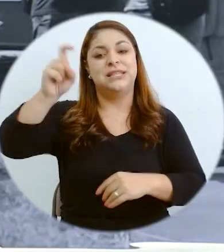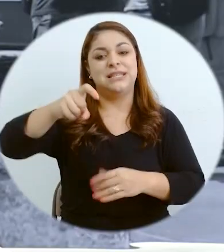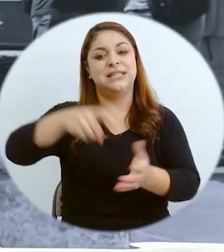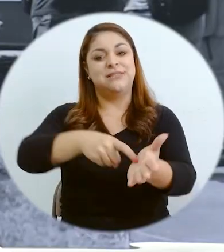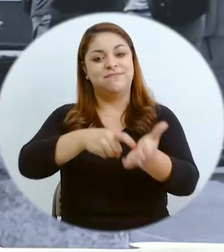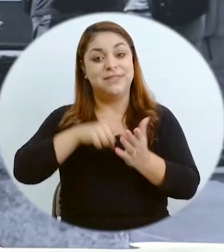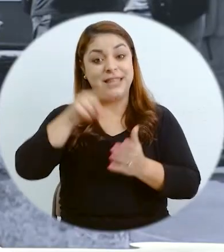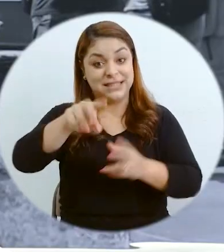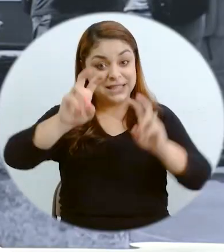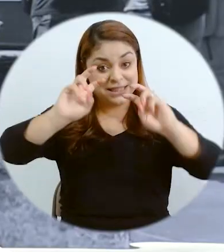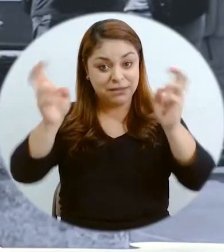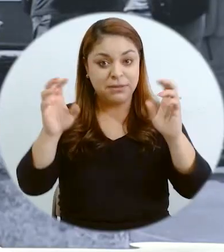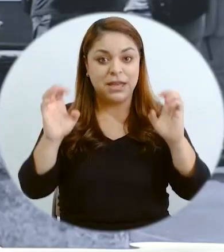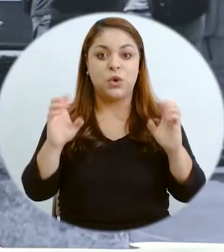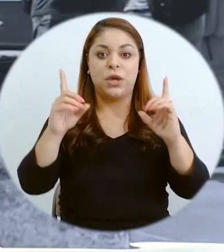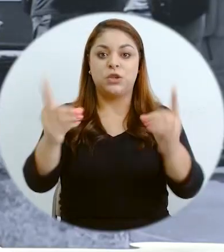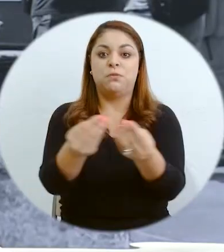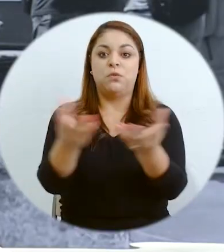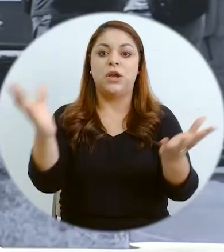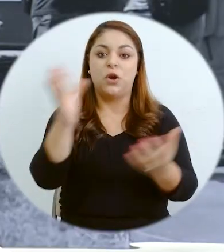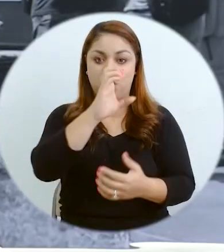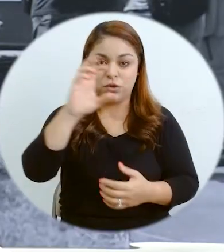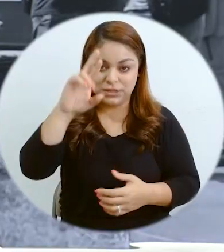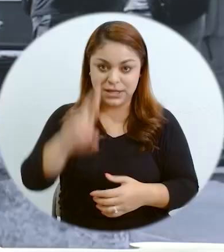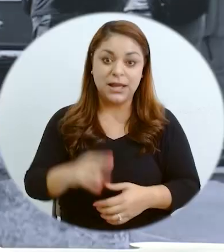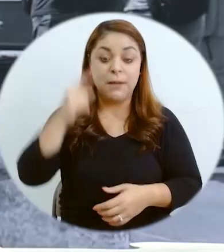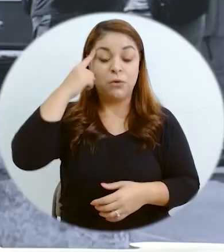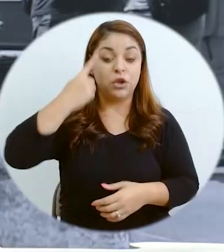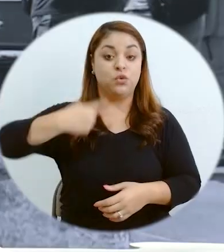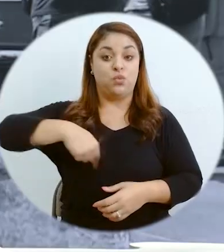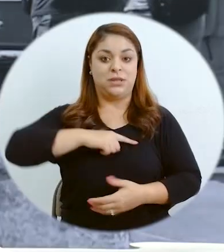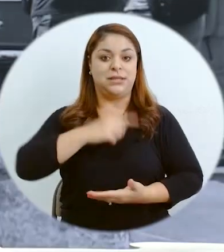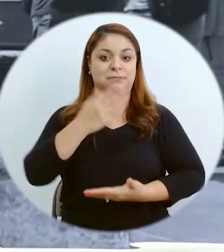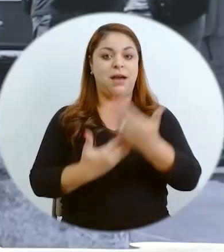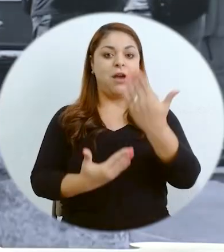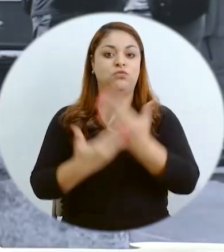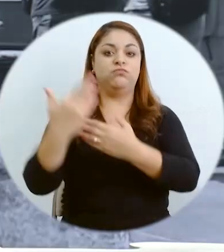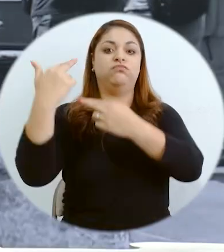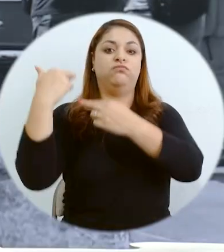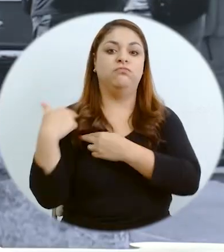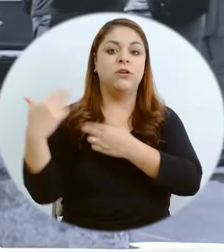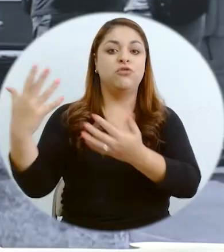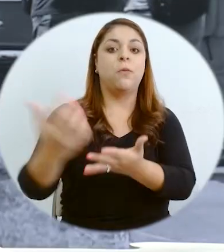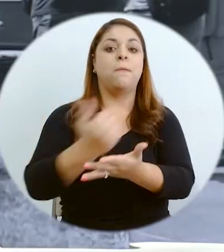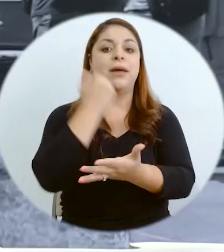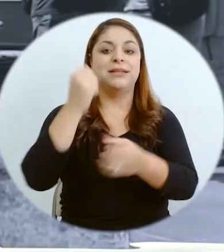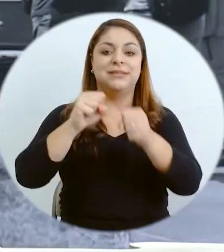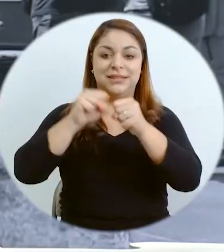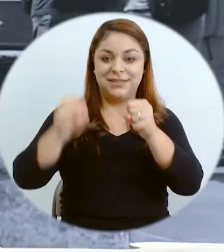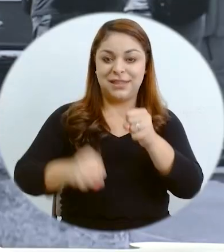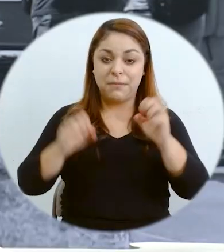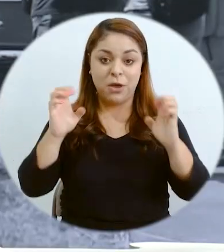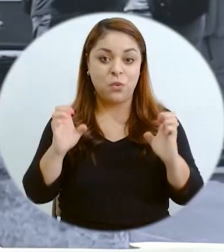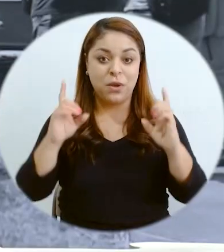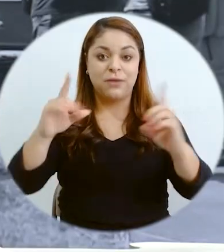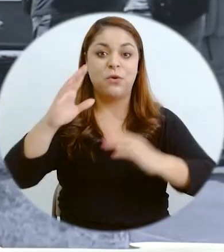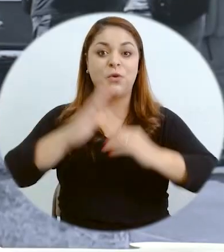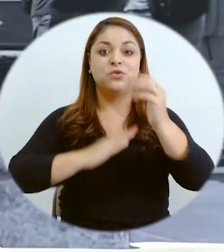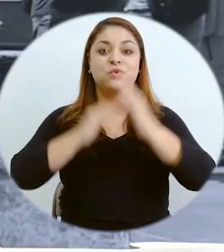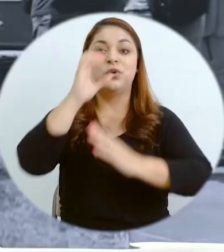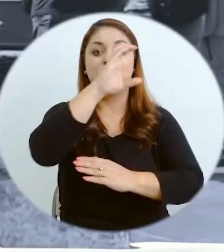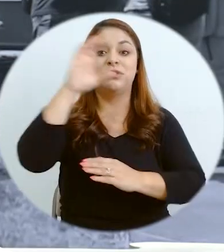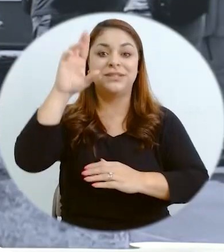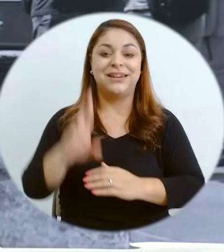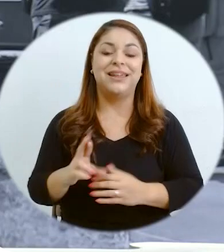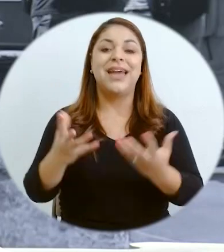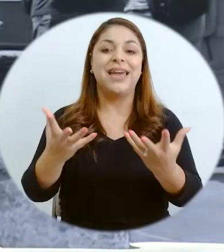se requiera sobre este tema de la educación pública costarricense, porque está en nuestras manos recuperar nuestro sistema educativo y construir la